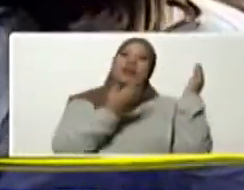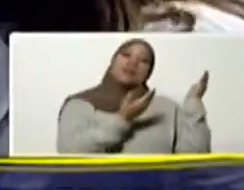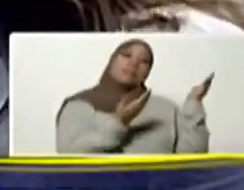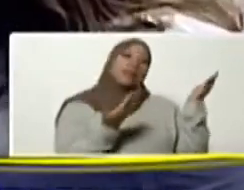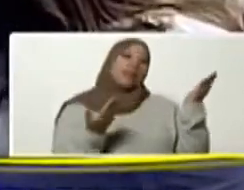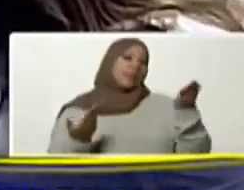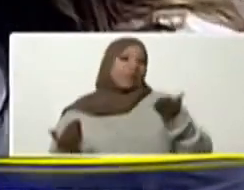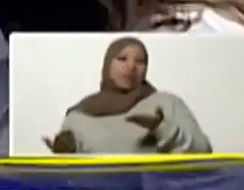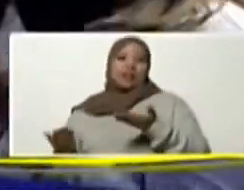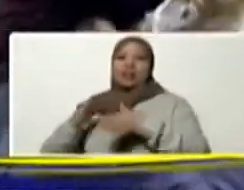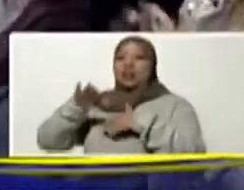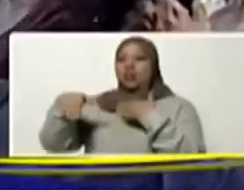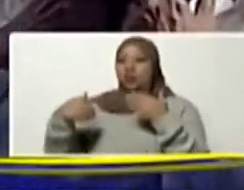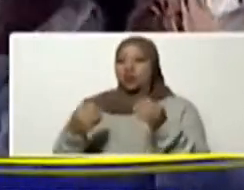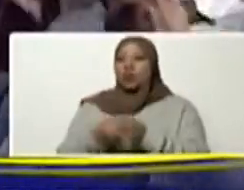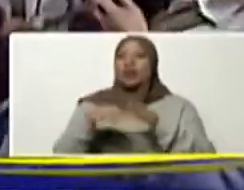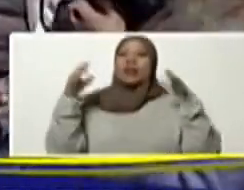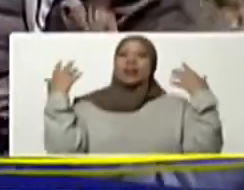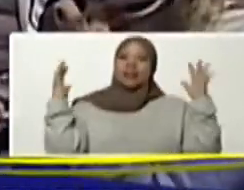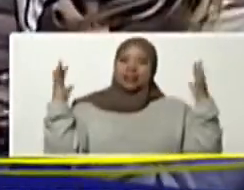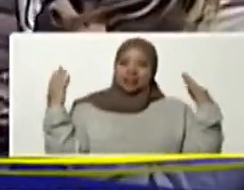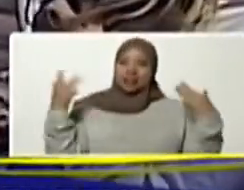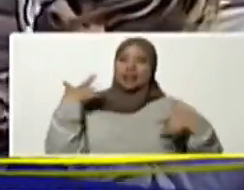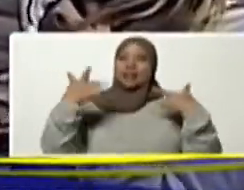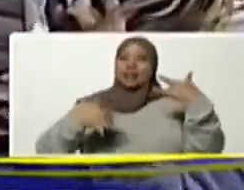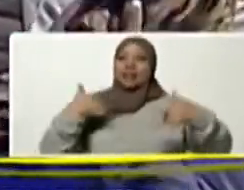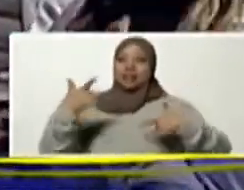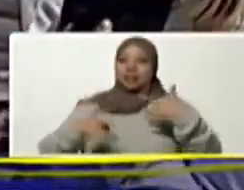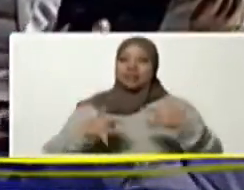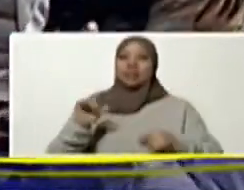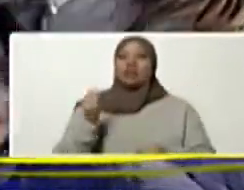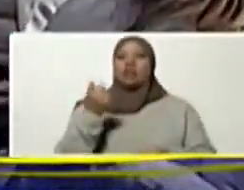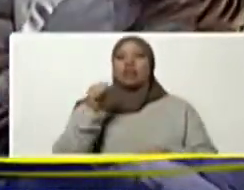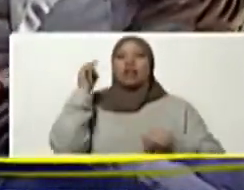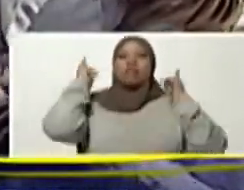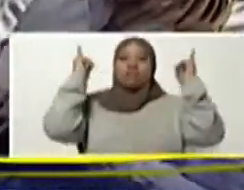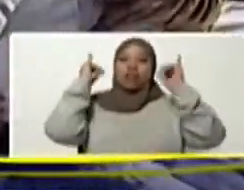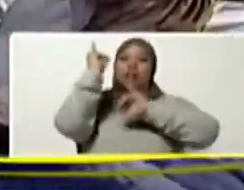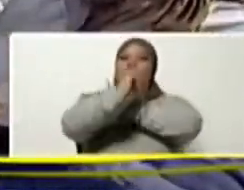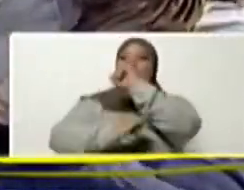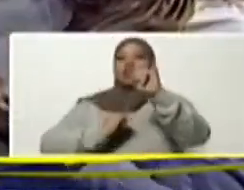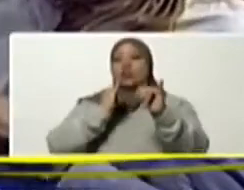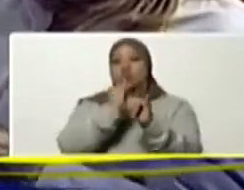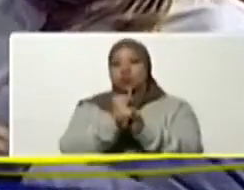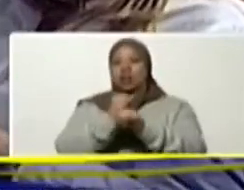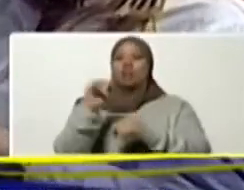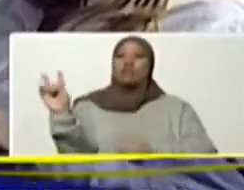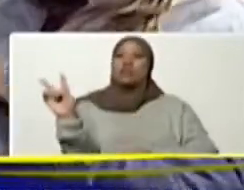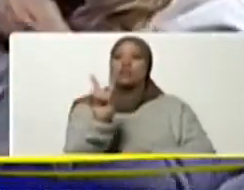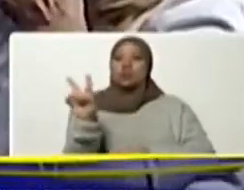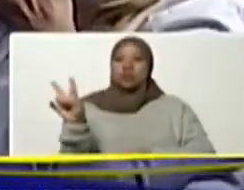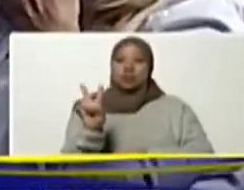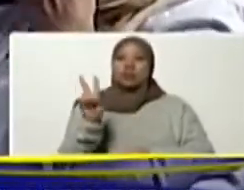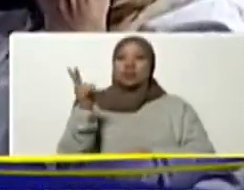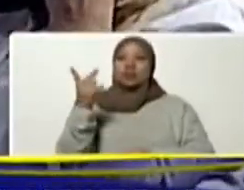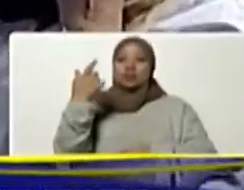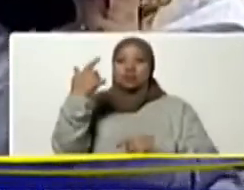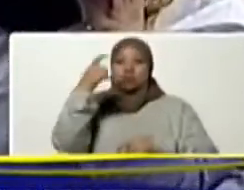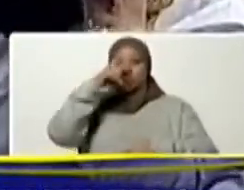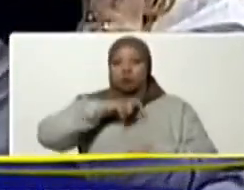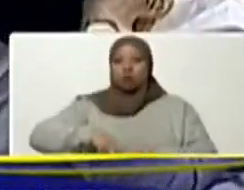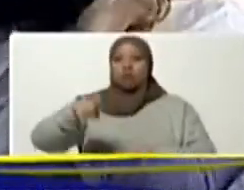Bienvenidos, bienvenidas a esta, la Feria Internacional del Libro de Venezuela en su